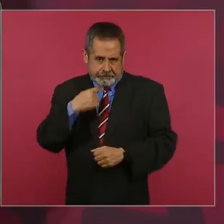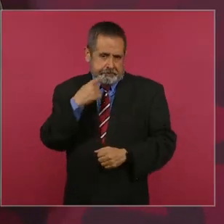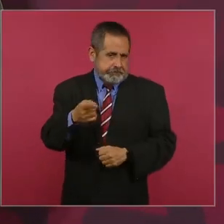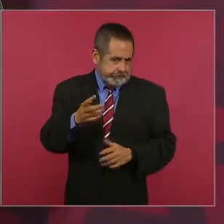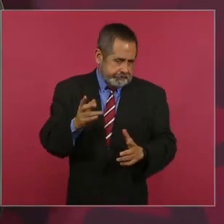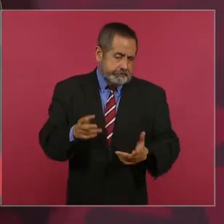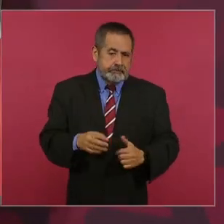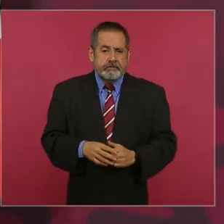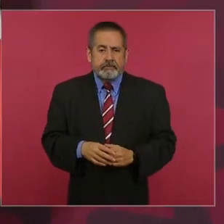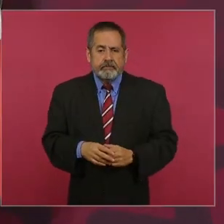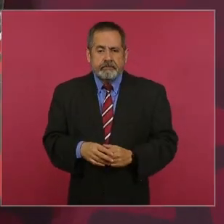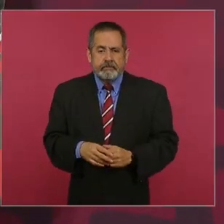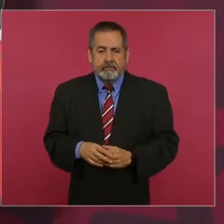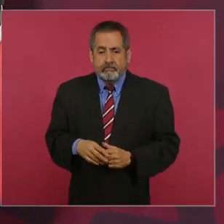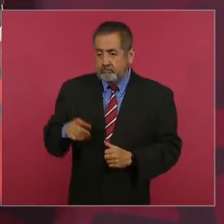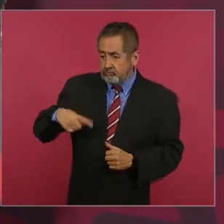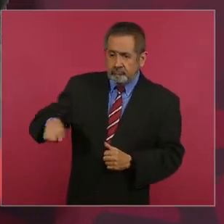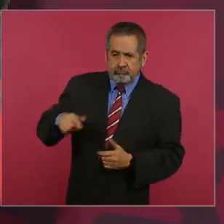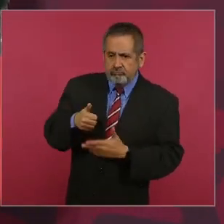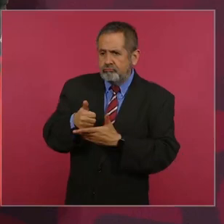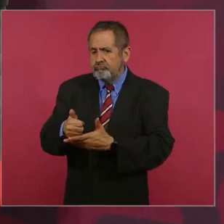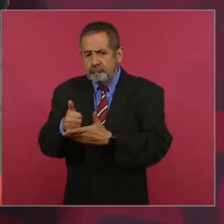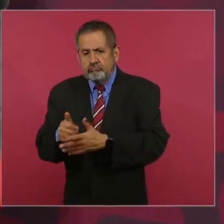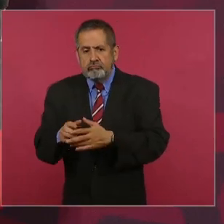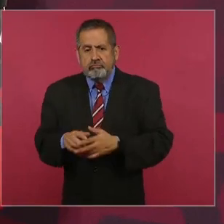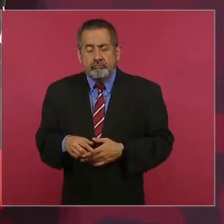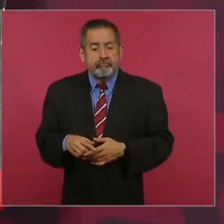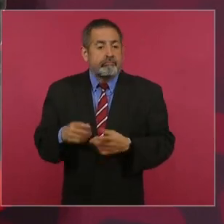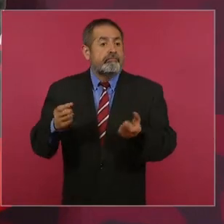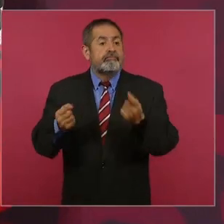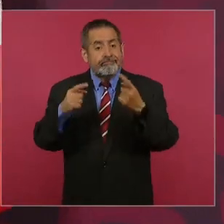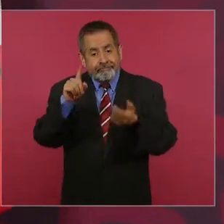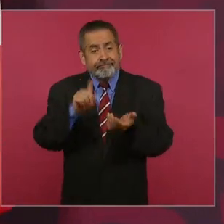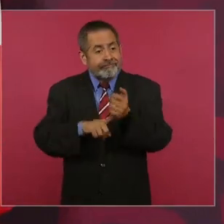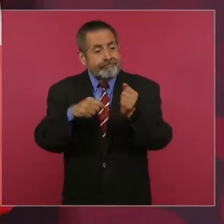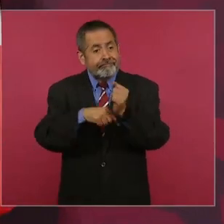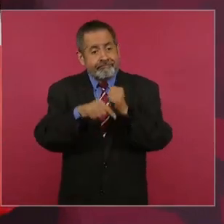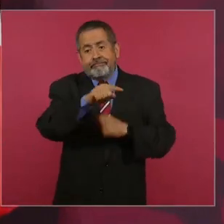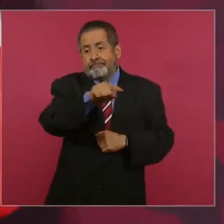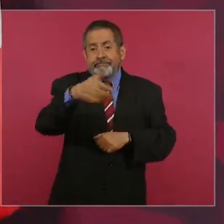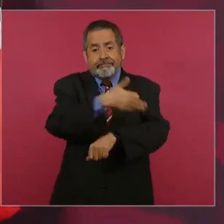está ayudando porque tiene familiares ustedes